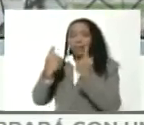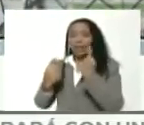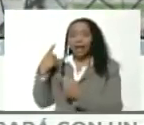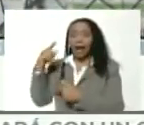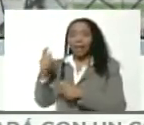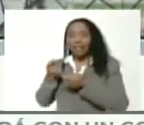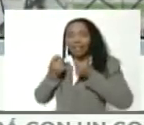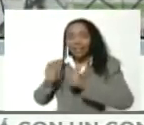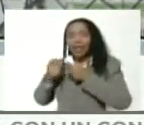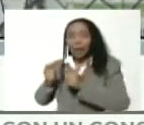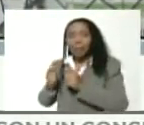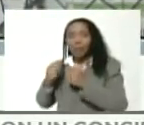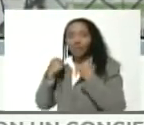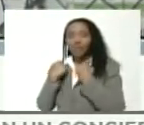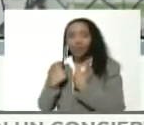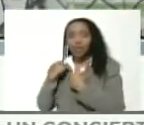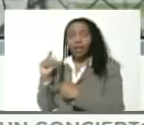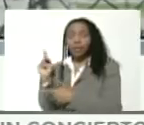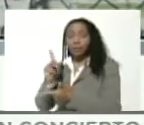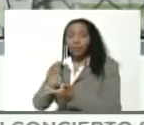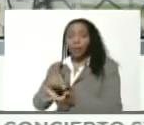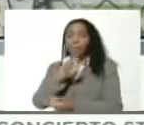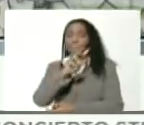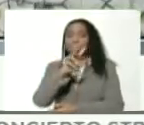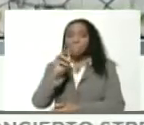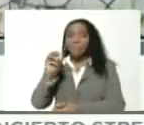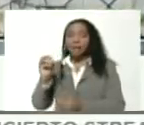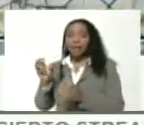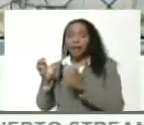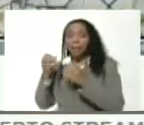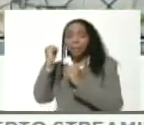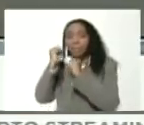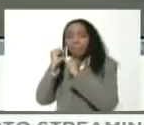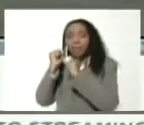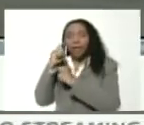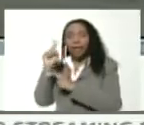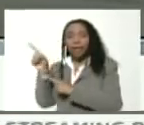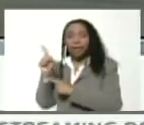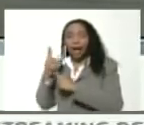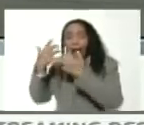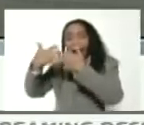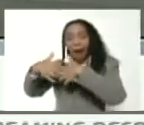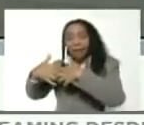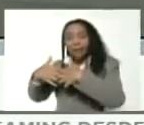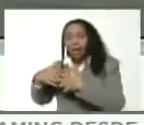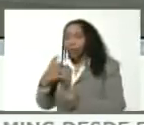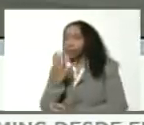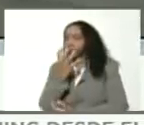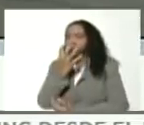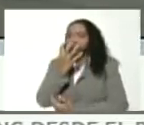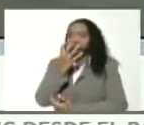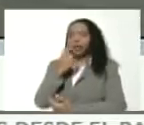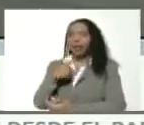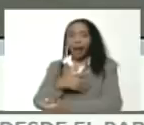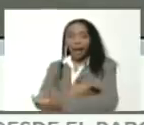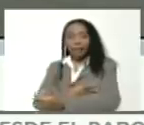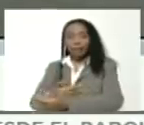terapia intensiva. Y finalmente están llegando 20 equipos para el análisis de oxígeno en la sangre,